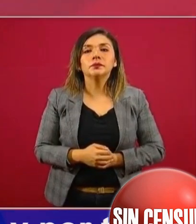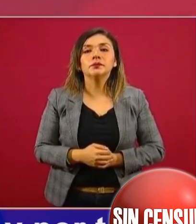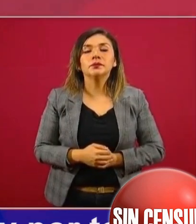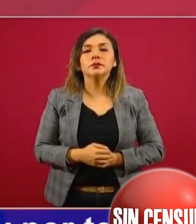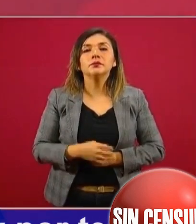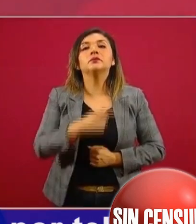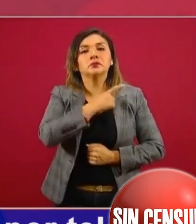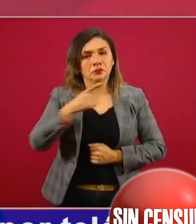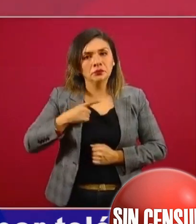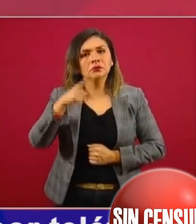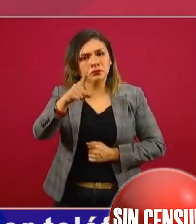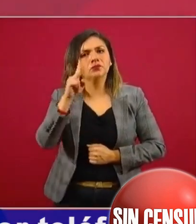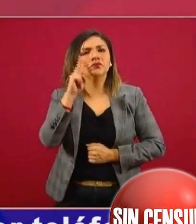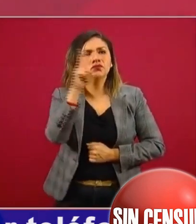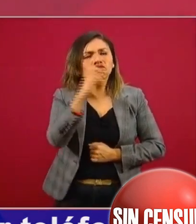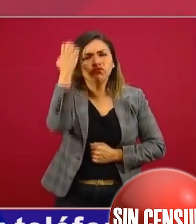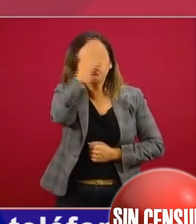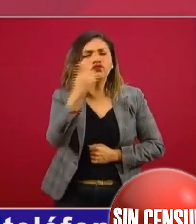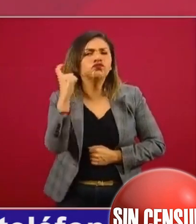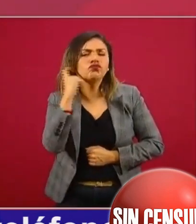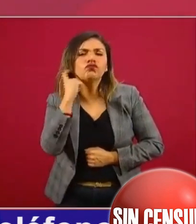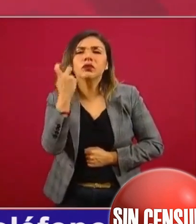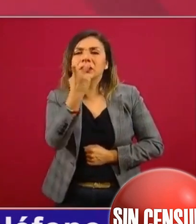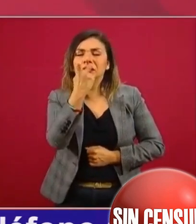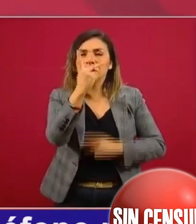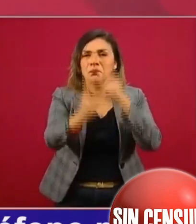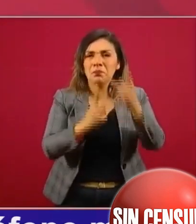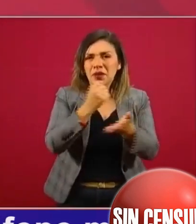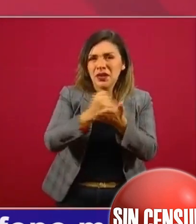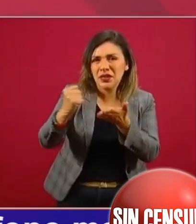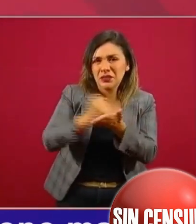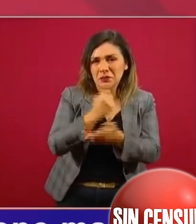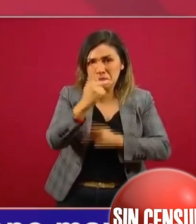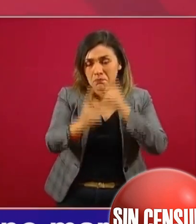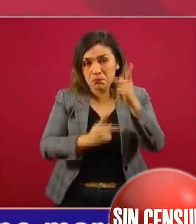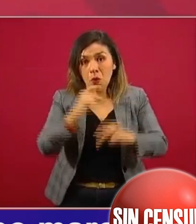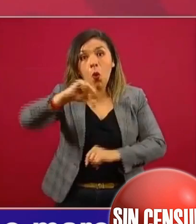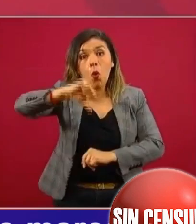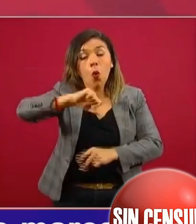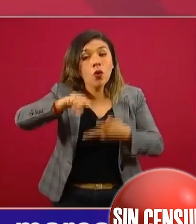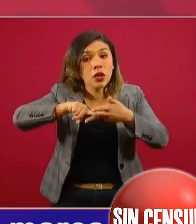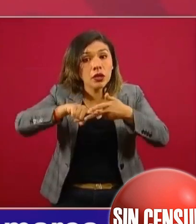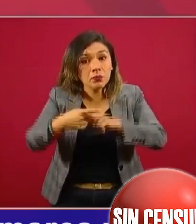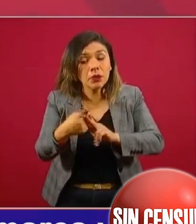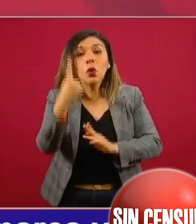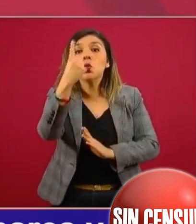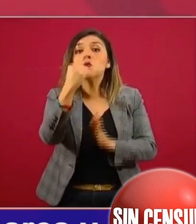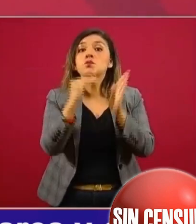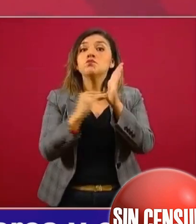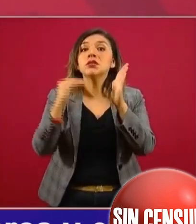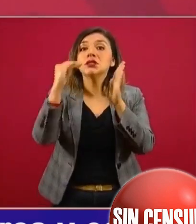informen sobre estos créditos. Hoy empieza 1 millón.